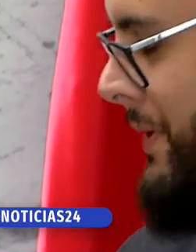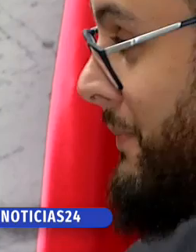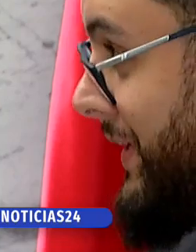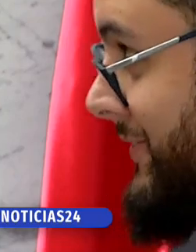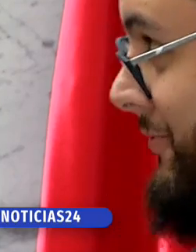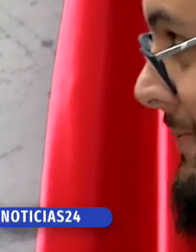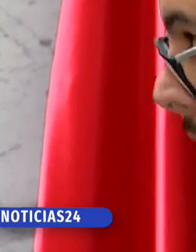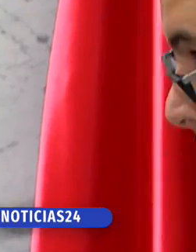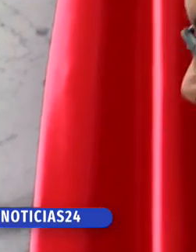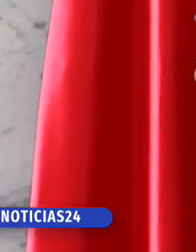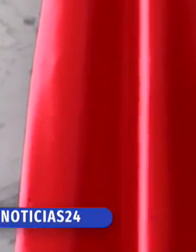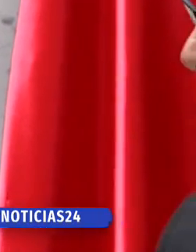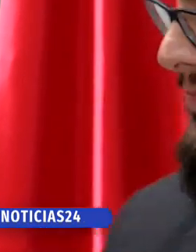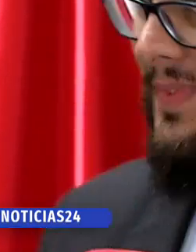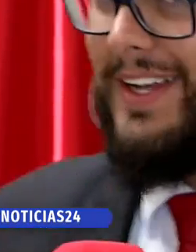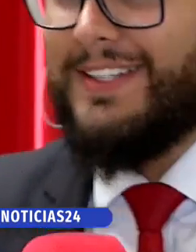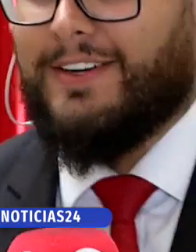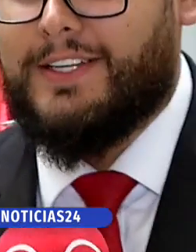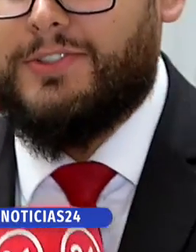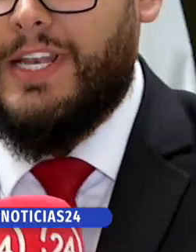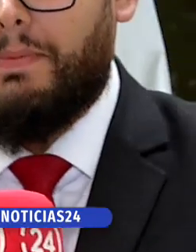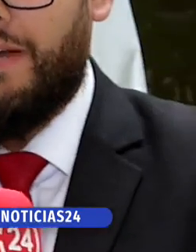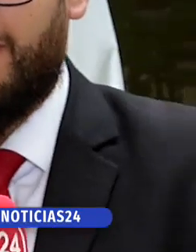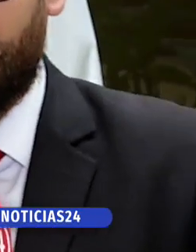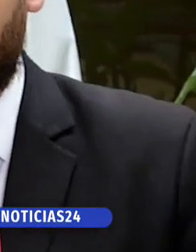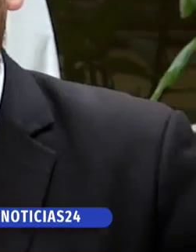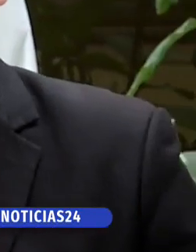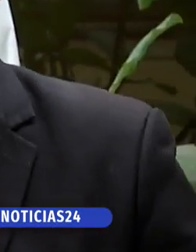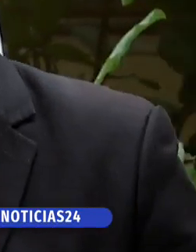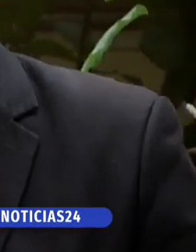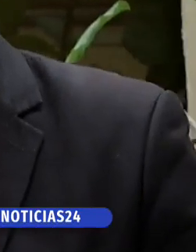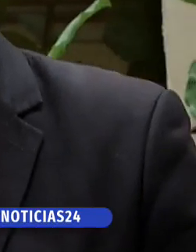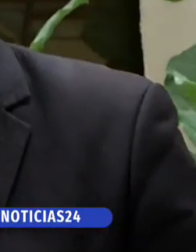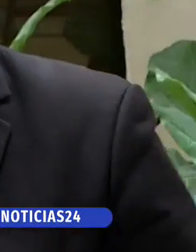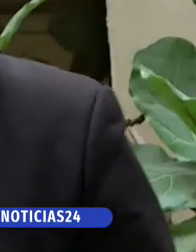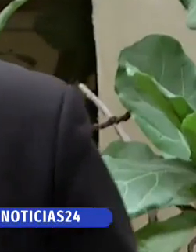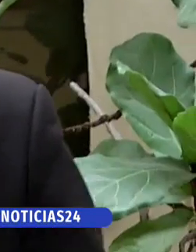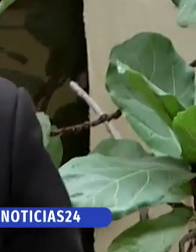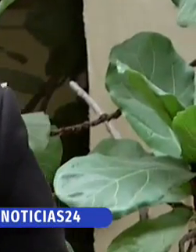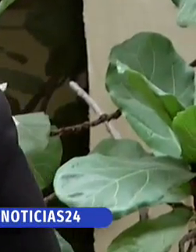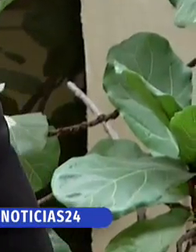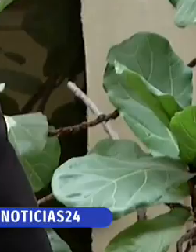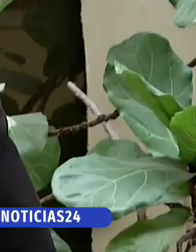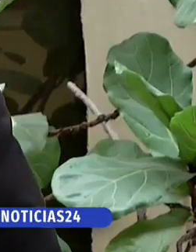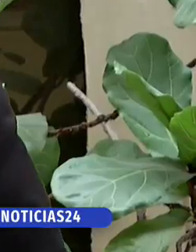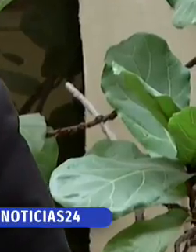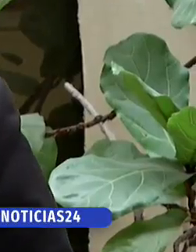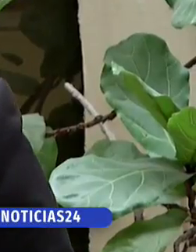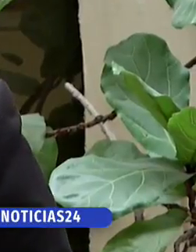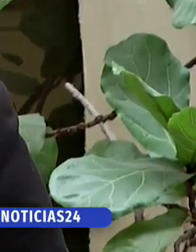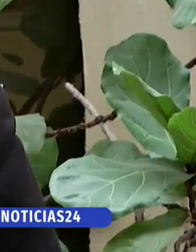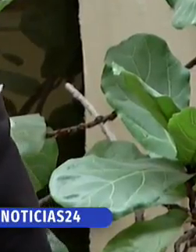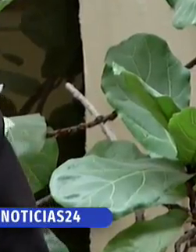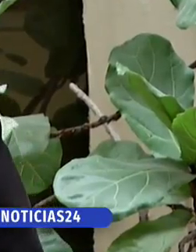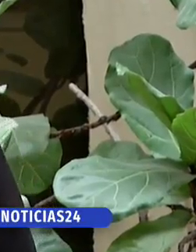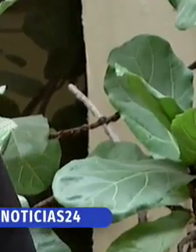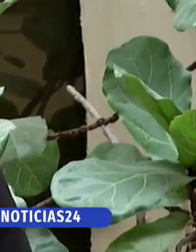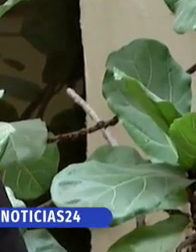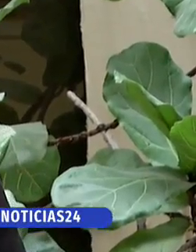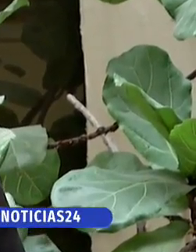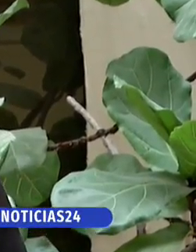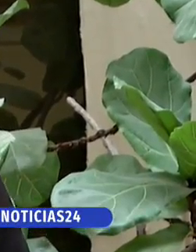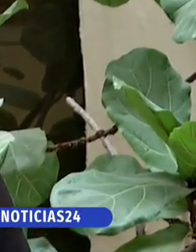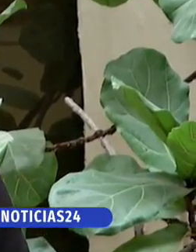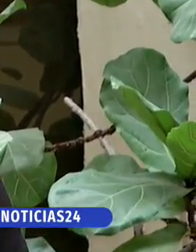eso. Bien, ministro Felipe Gómez, muchas gracias. Buenas tardes. Ahí estaban entonces las palabras del titular de las Express en torno a este ingreso mínimo garantizado y también lo que ha